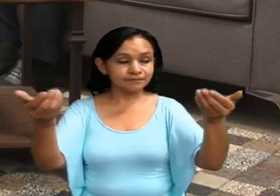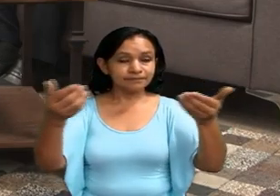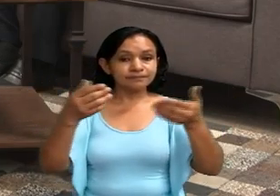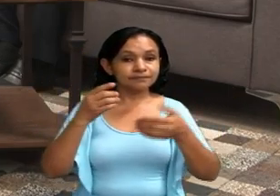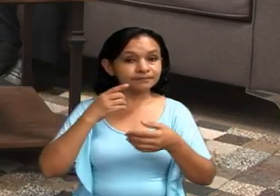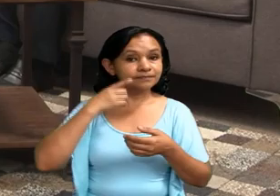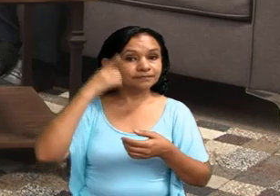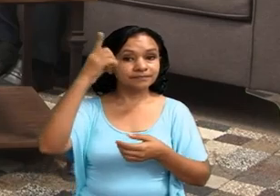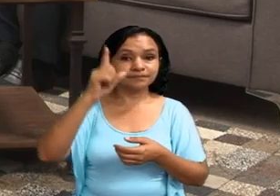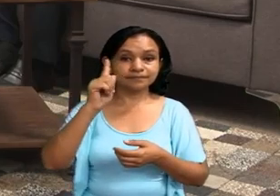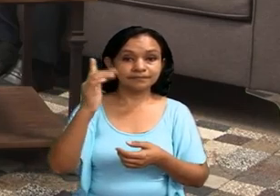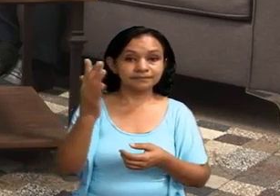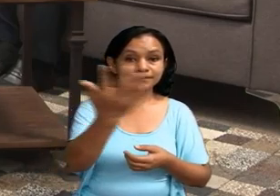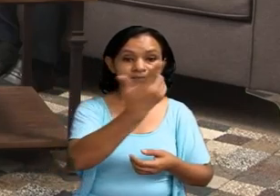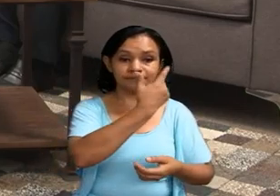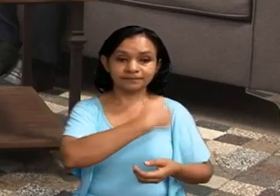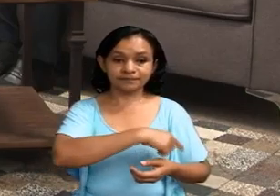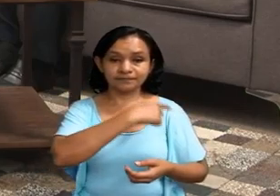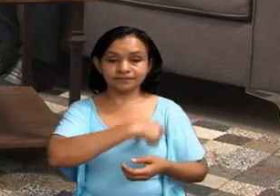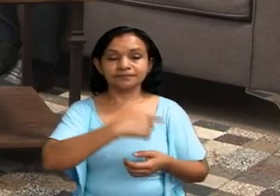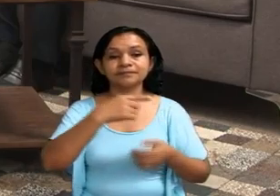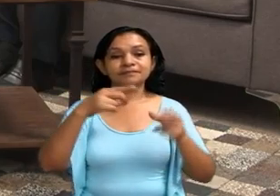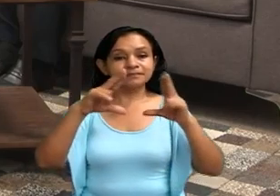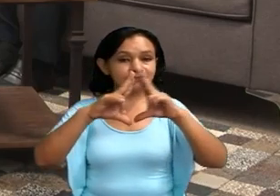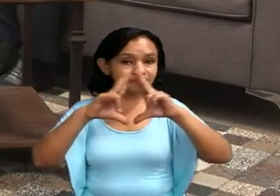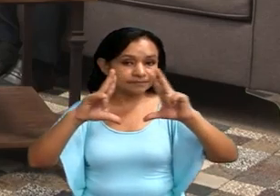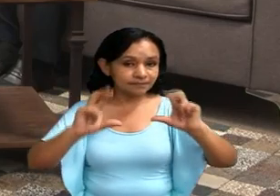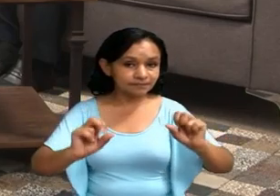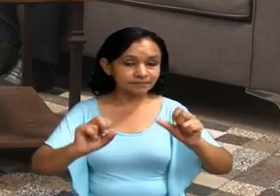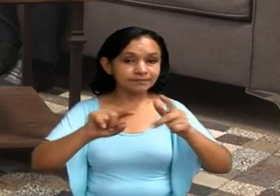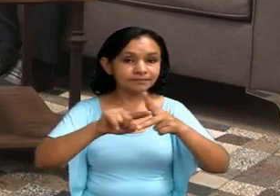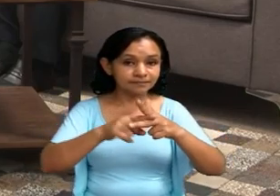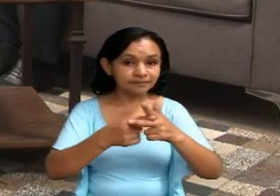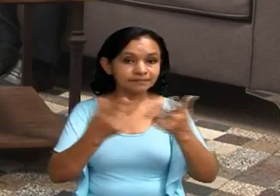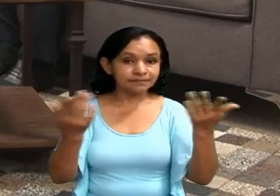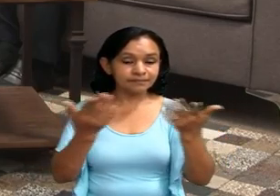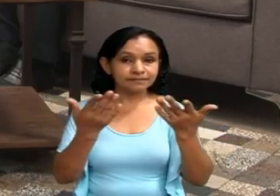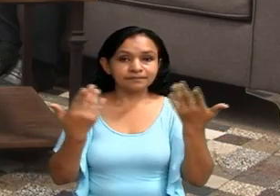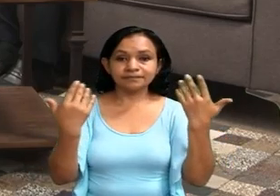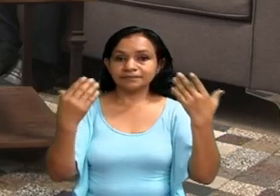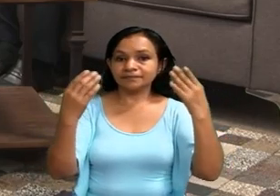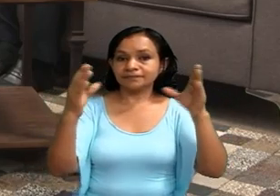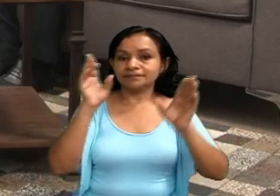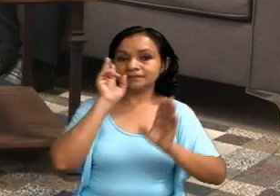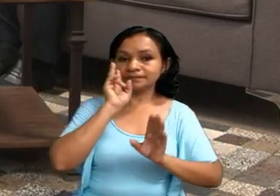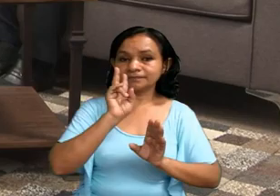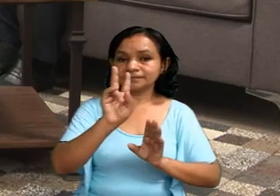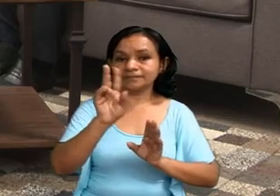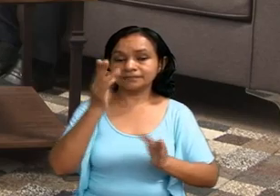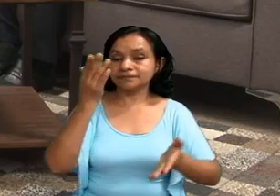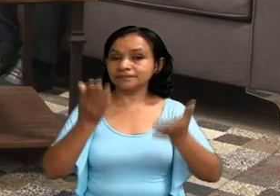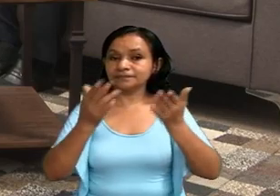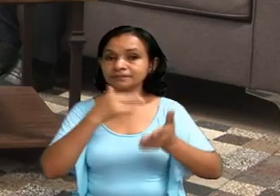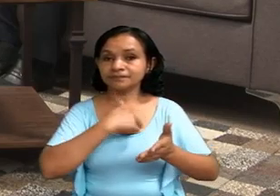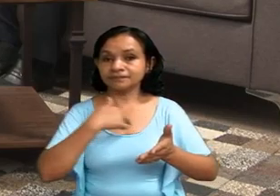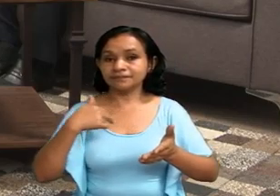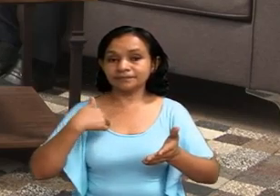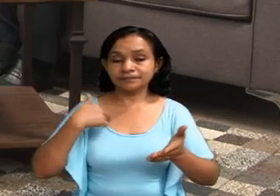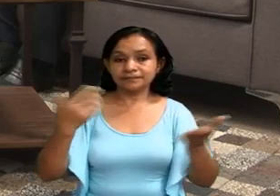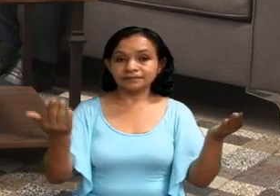avances a todas las esferas de nuestra sociedad y a partir de eso también una expectativa planteada, porque al momento de hacerlo también